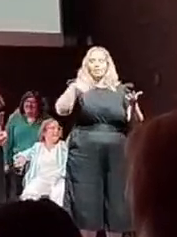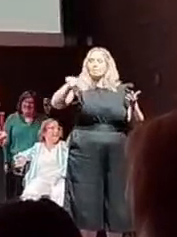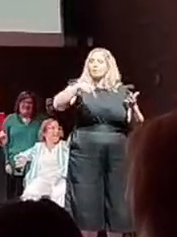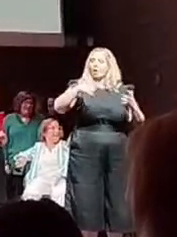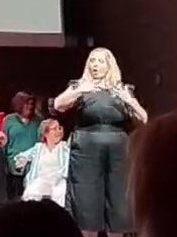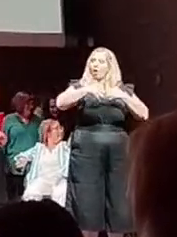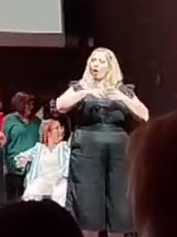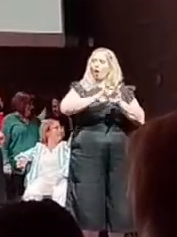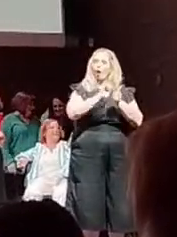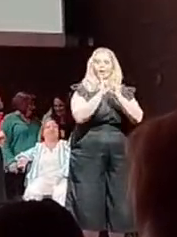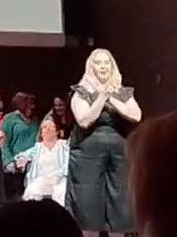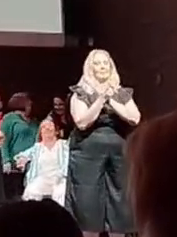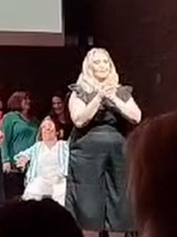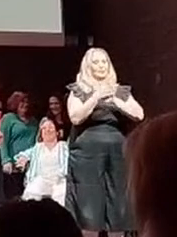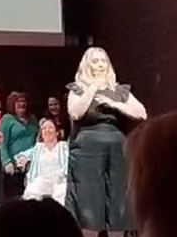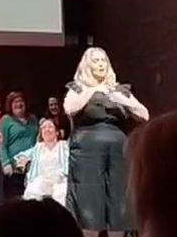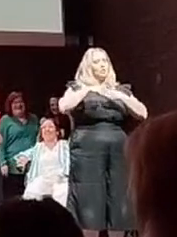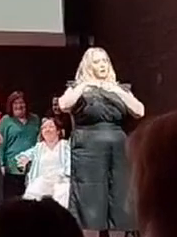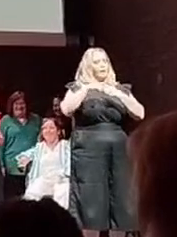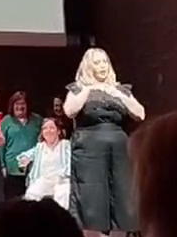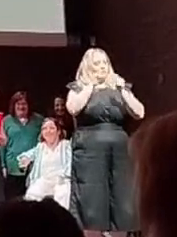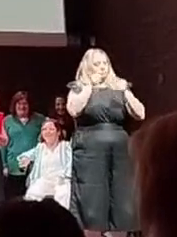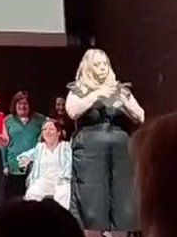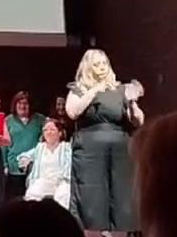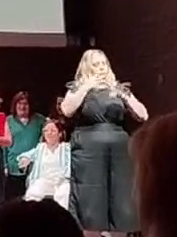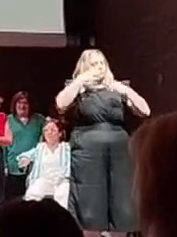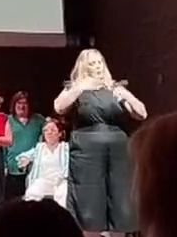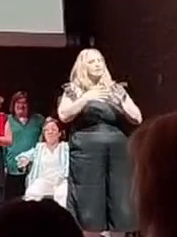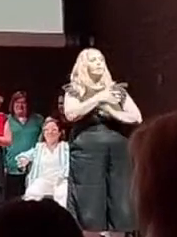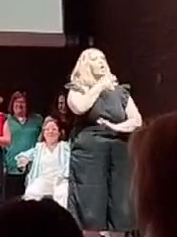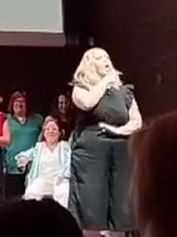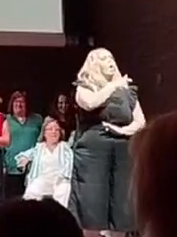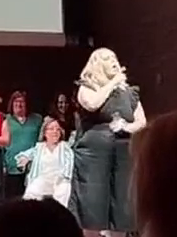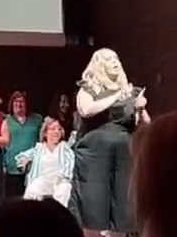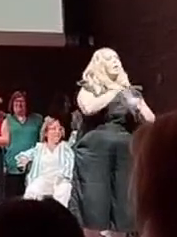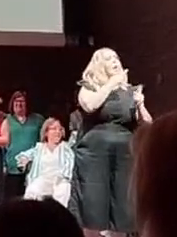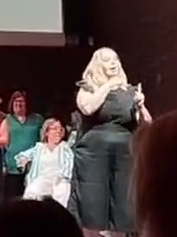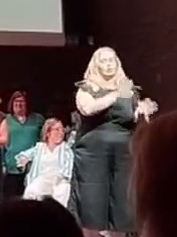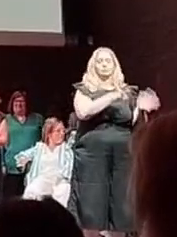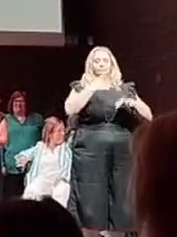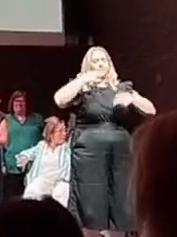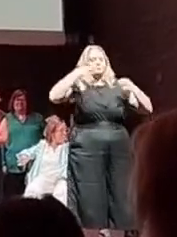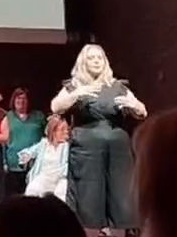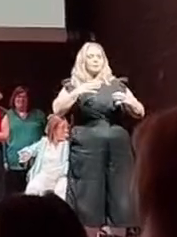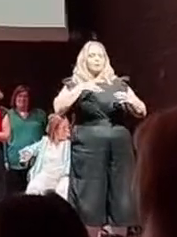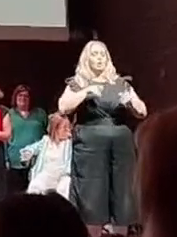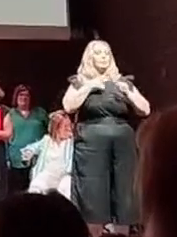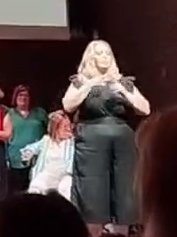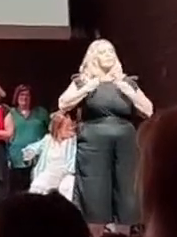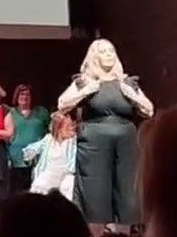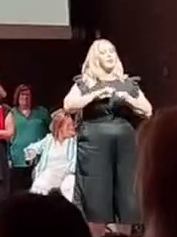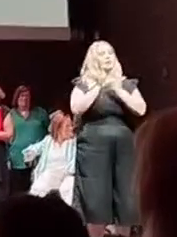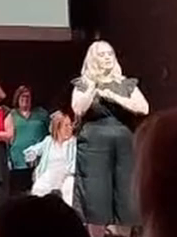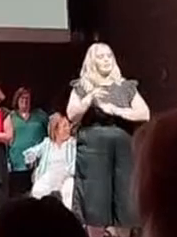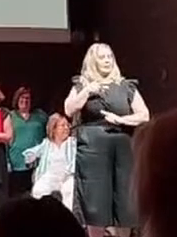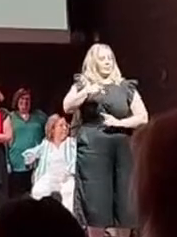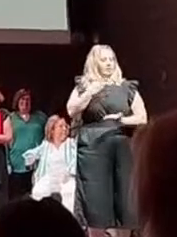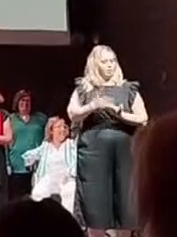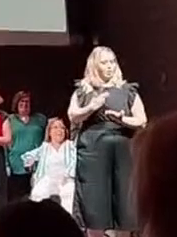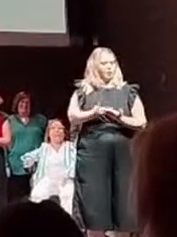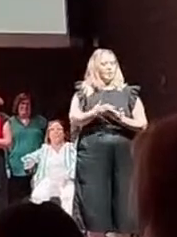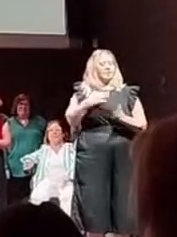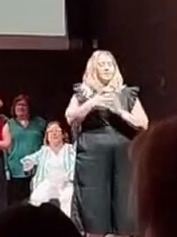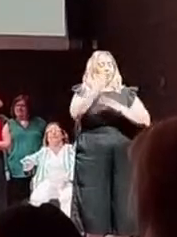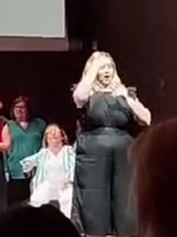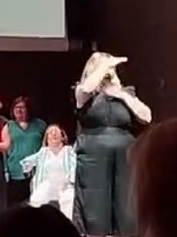del cambio. Dan forma a la solidaridad y convierten las palabras en acciones que transforman vidas y garantizan derechos. Tanto en su labor de atención